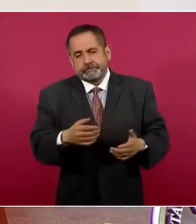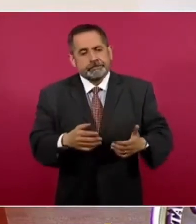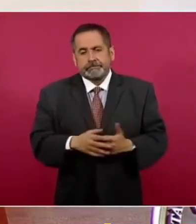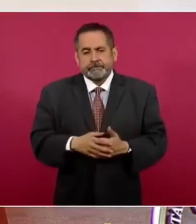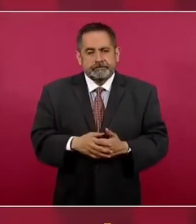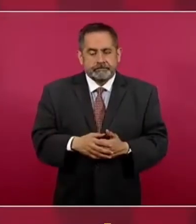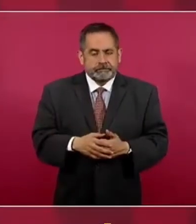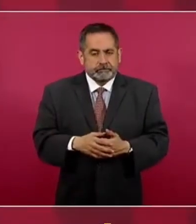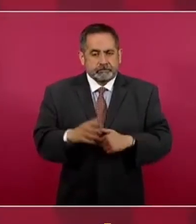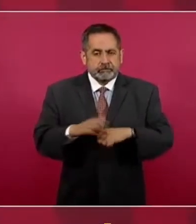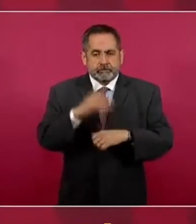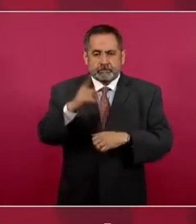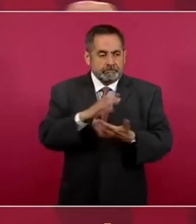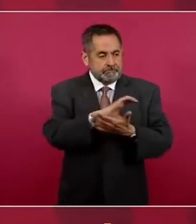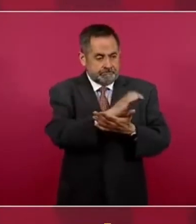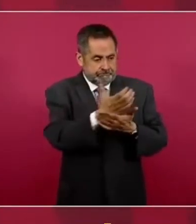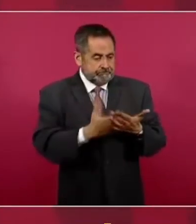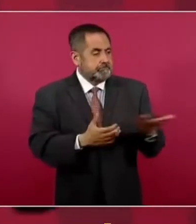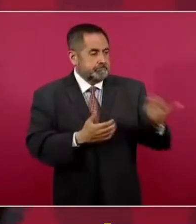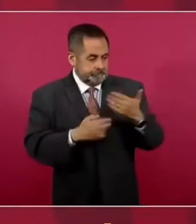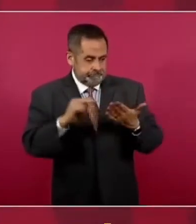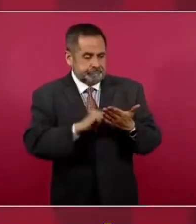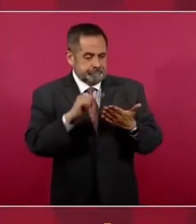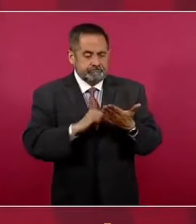Por los contratos de construcción